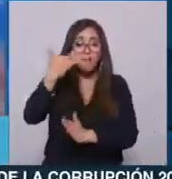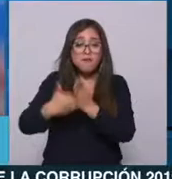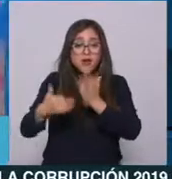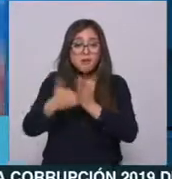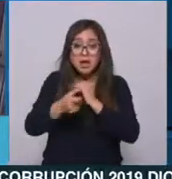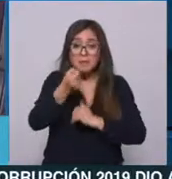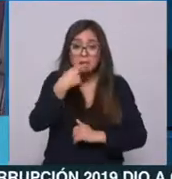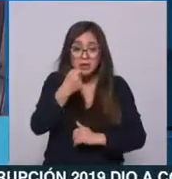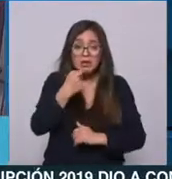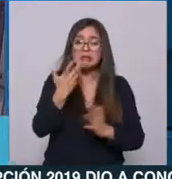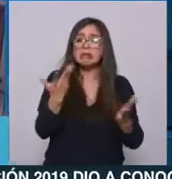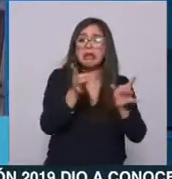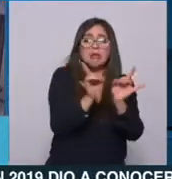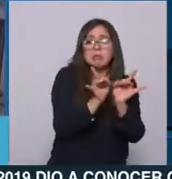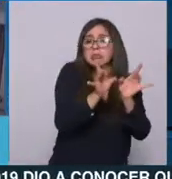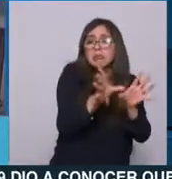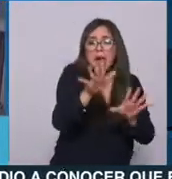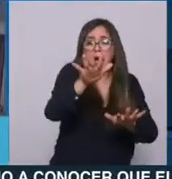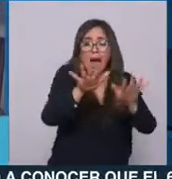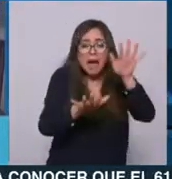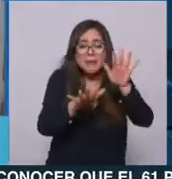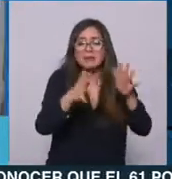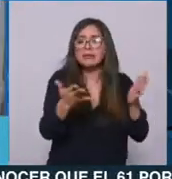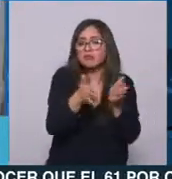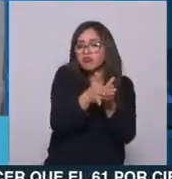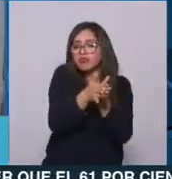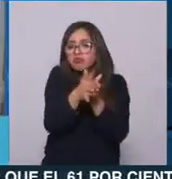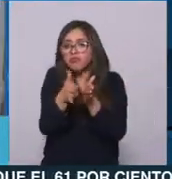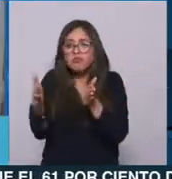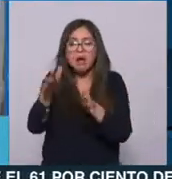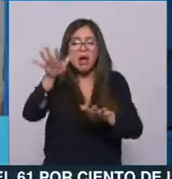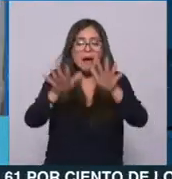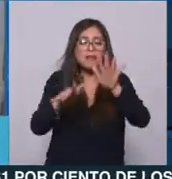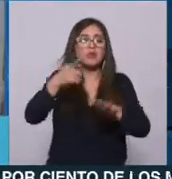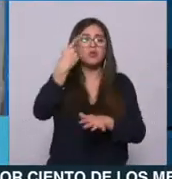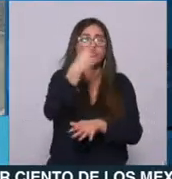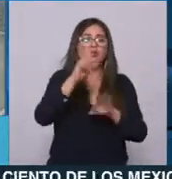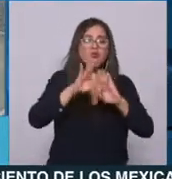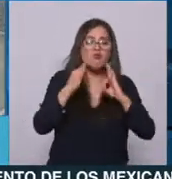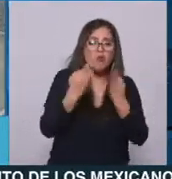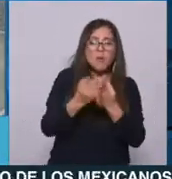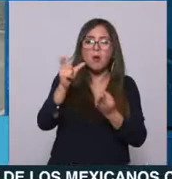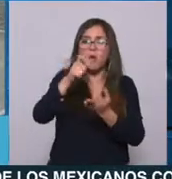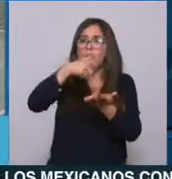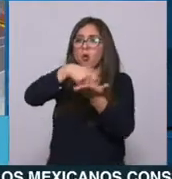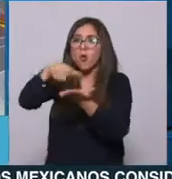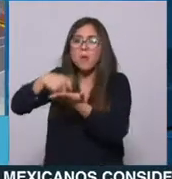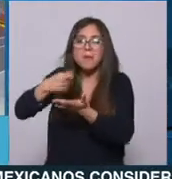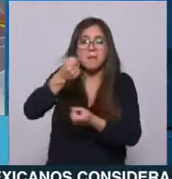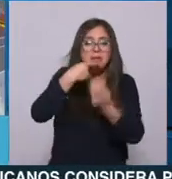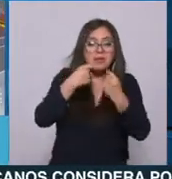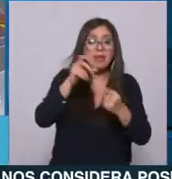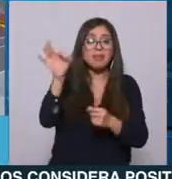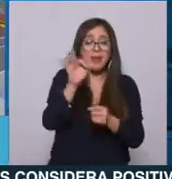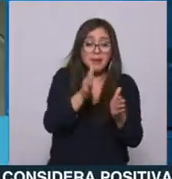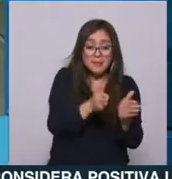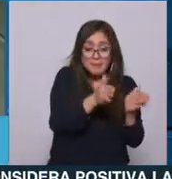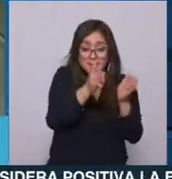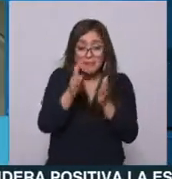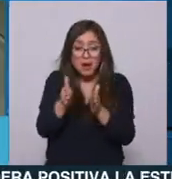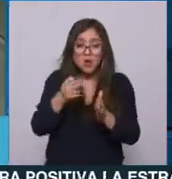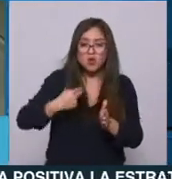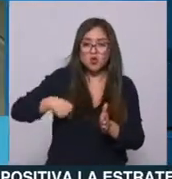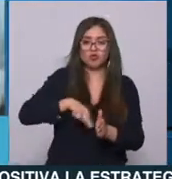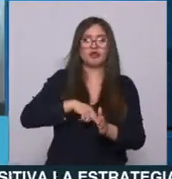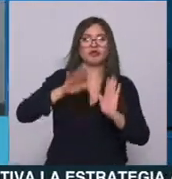o posiblemente ocurre en algunos momentos por las estrategias de las adquisiciones, puede haber esos espacios, pues nosotros estamos preparados